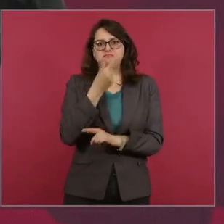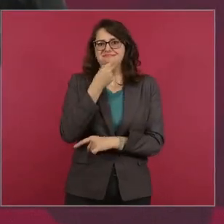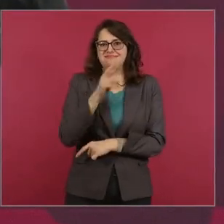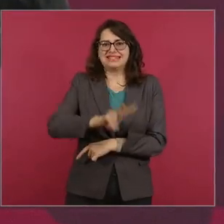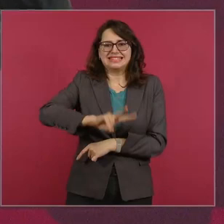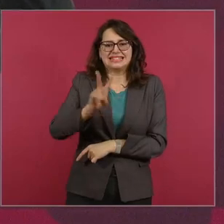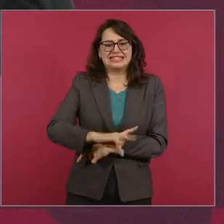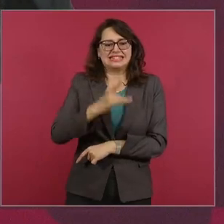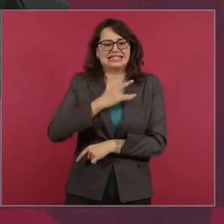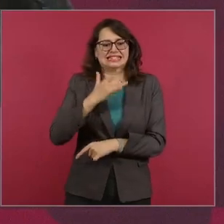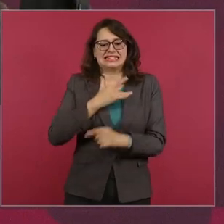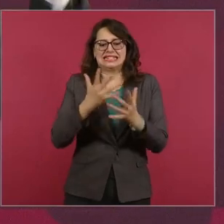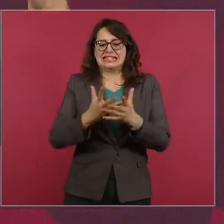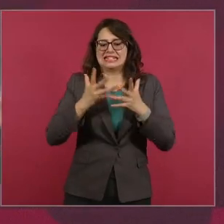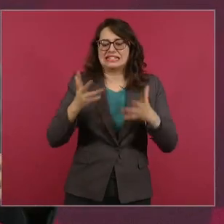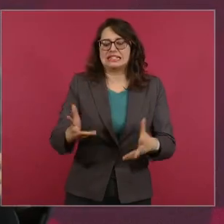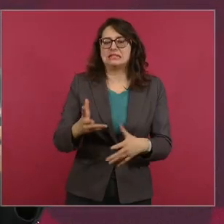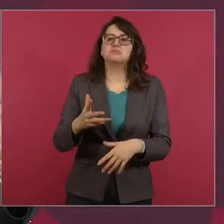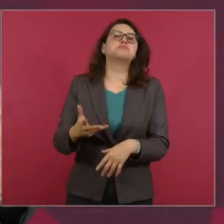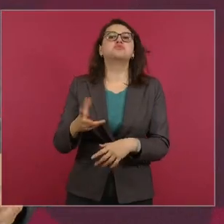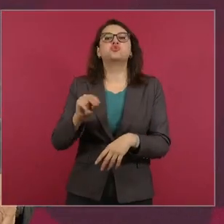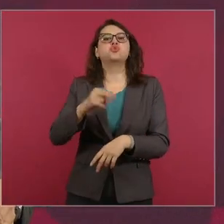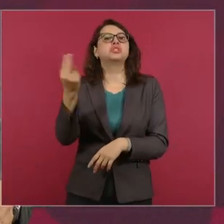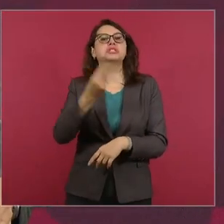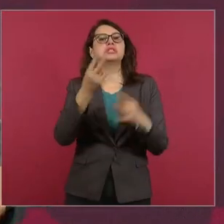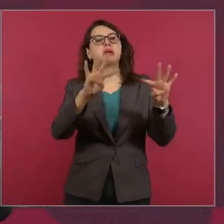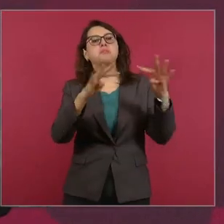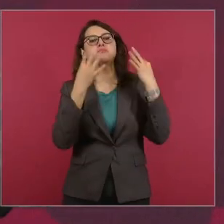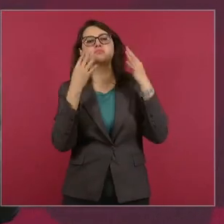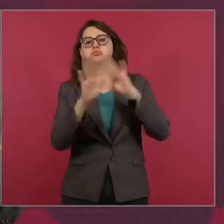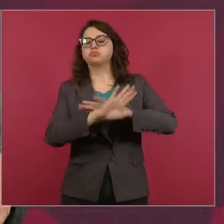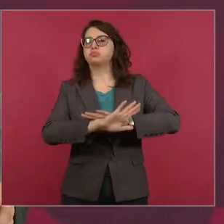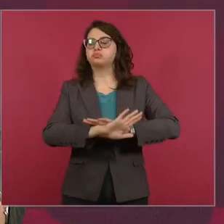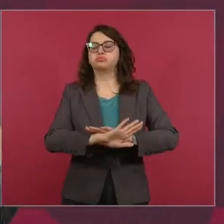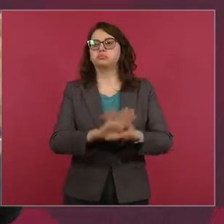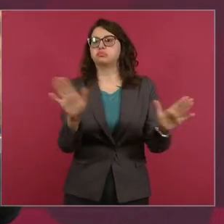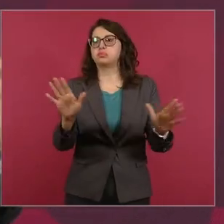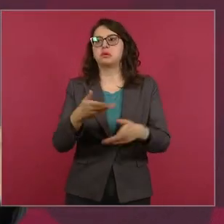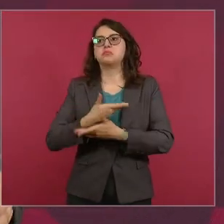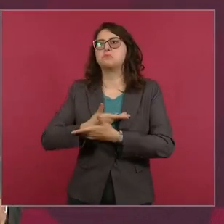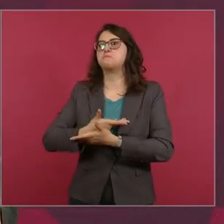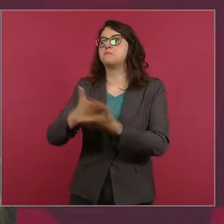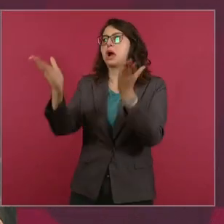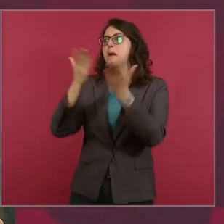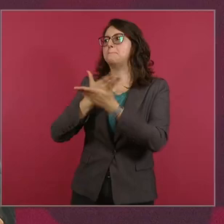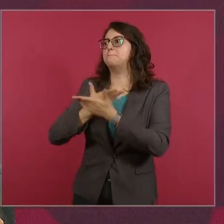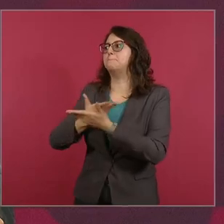estamos hablando de miles de raciones de comida